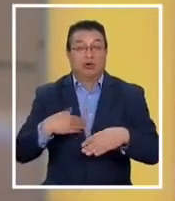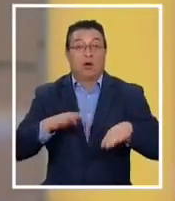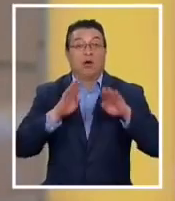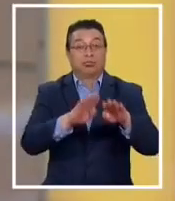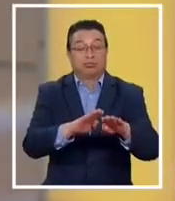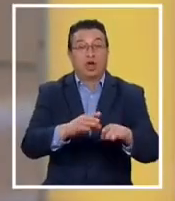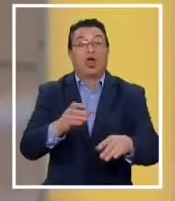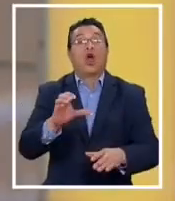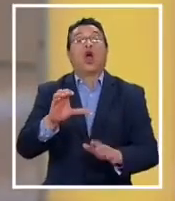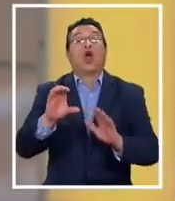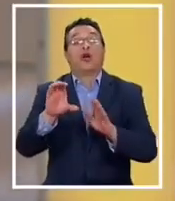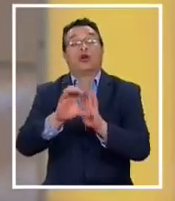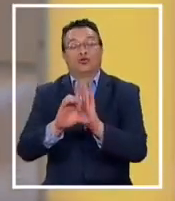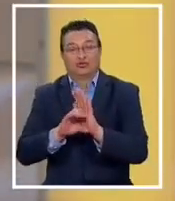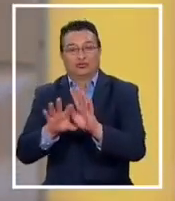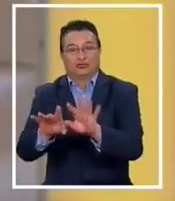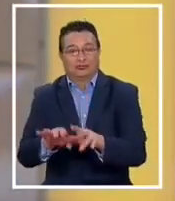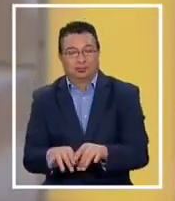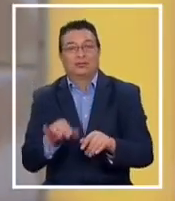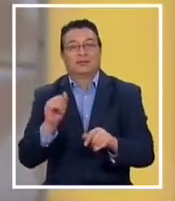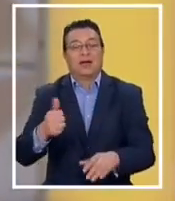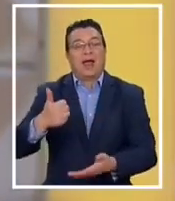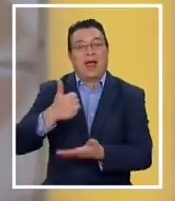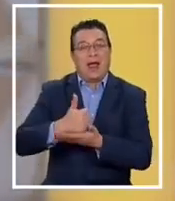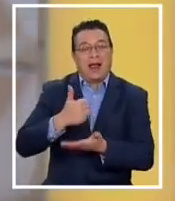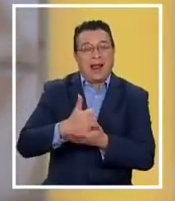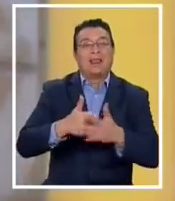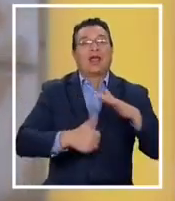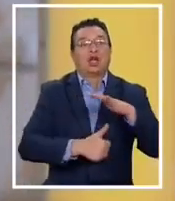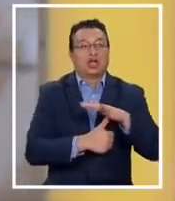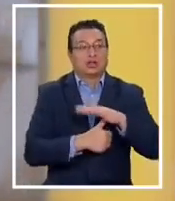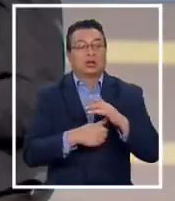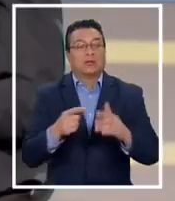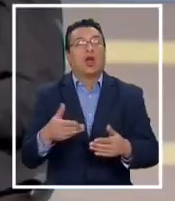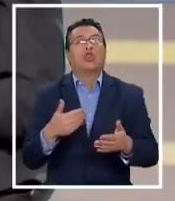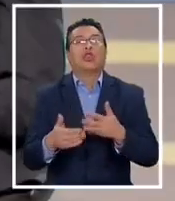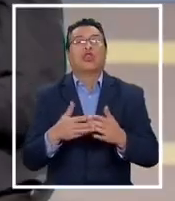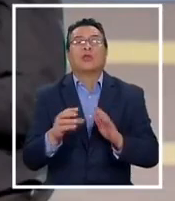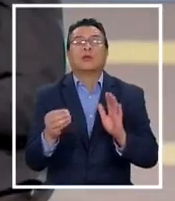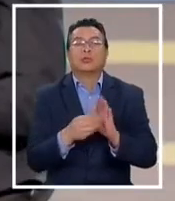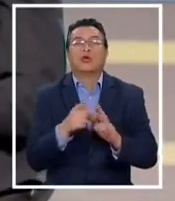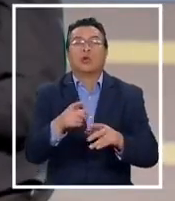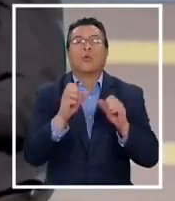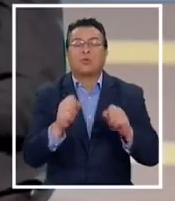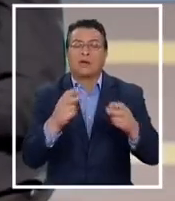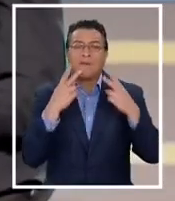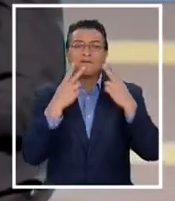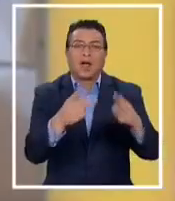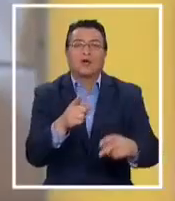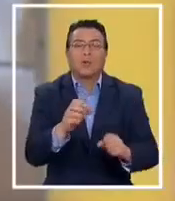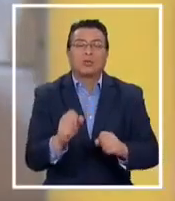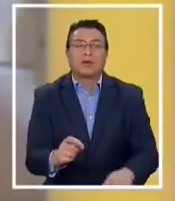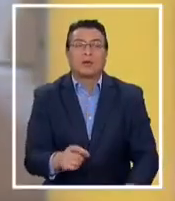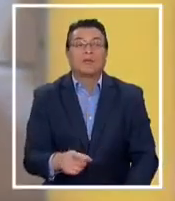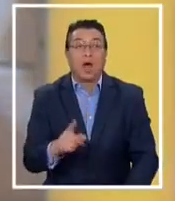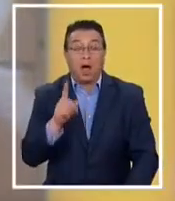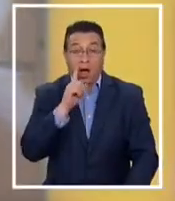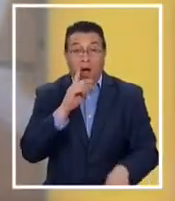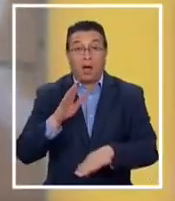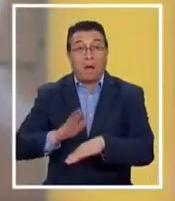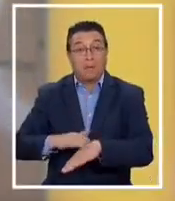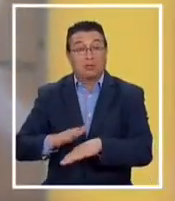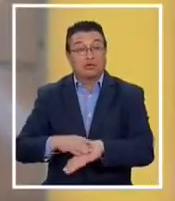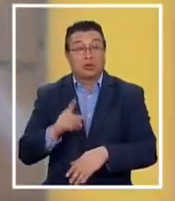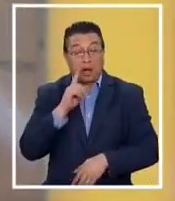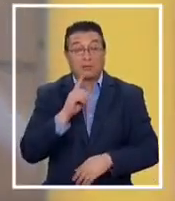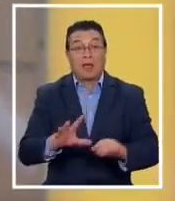constituyentes gobernadores alcaldes y concejales y aparecen dos veces que usted puede viajar hay un permiso para todo